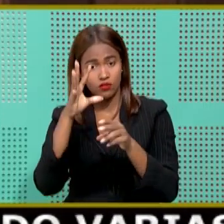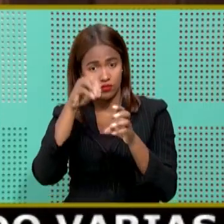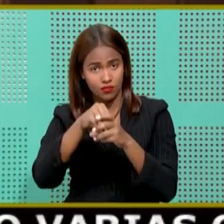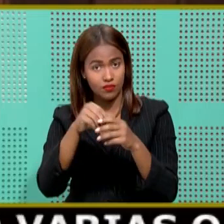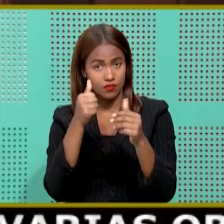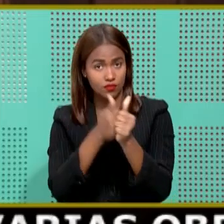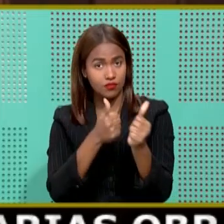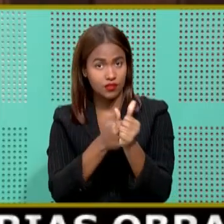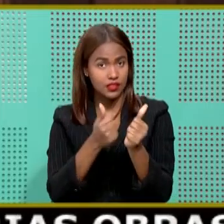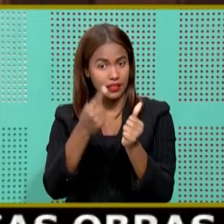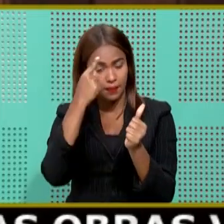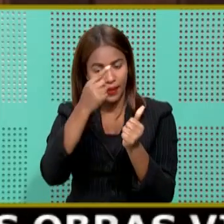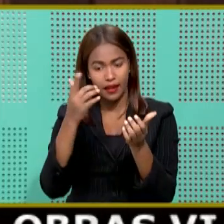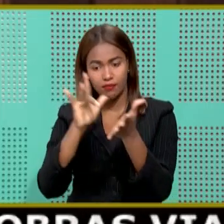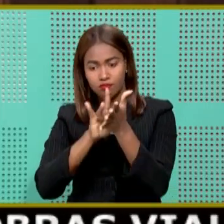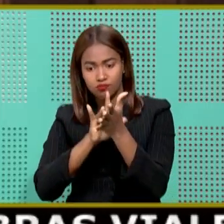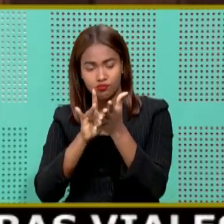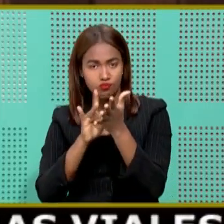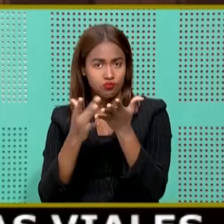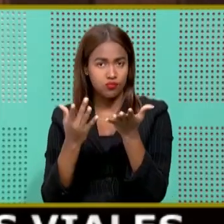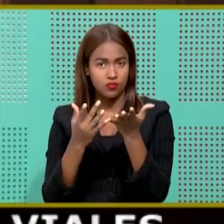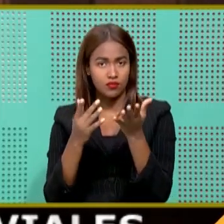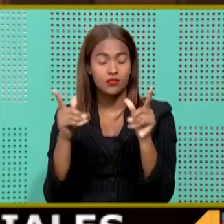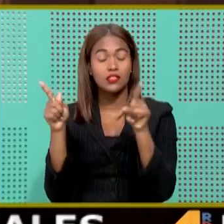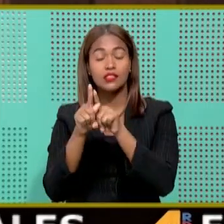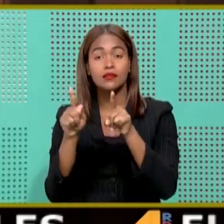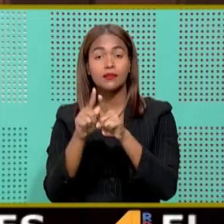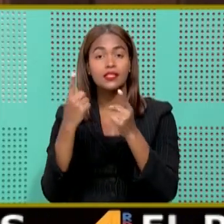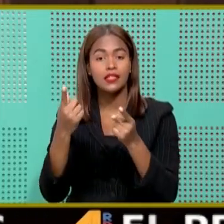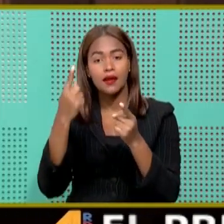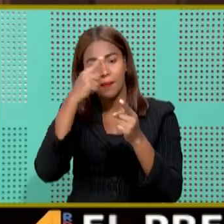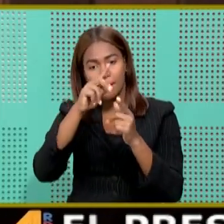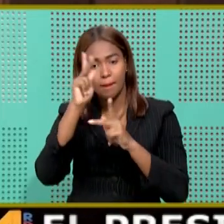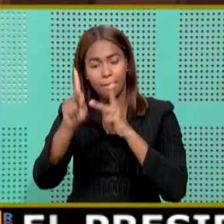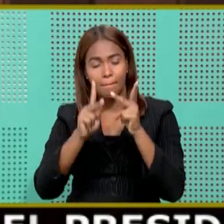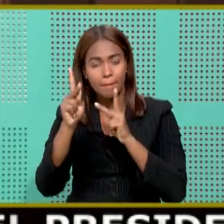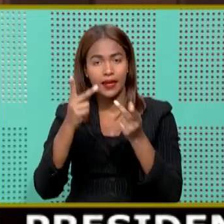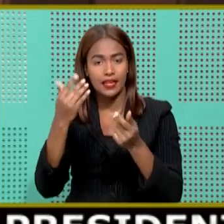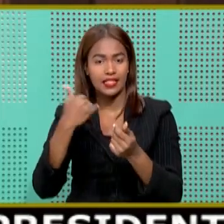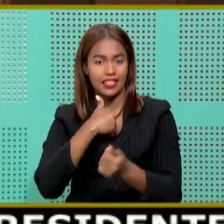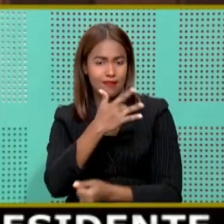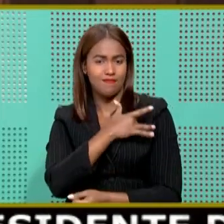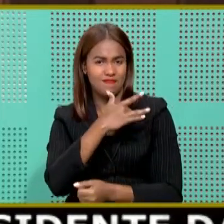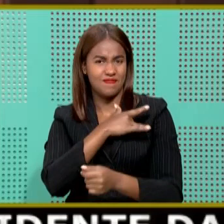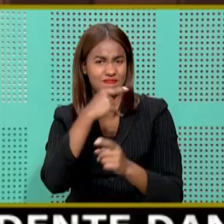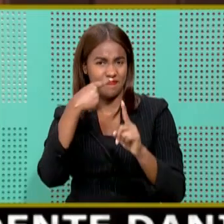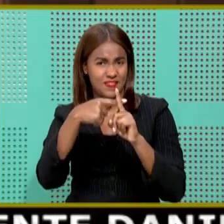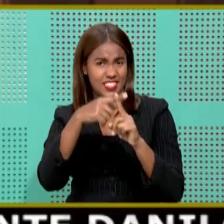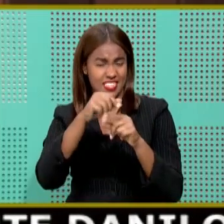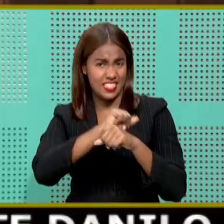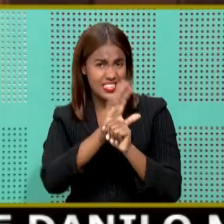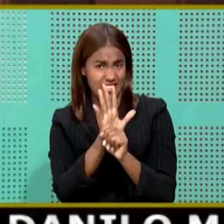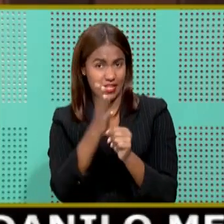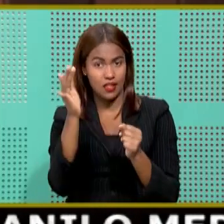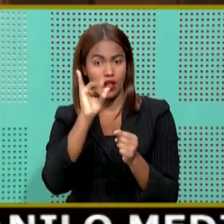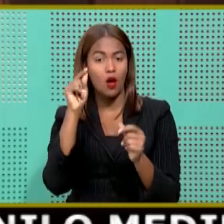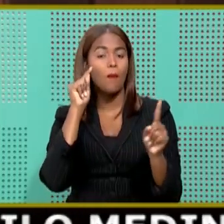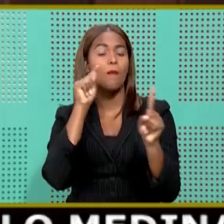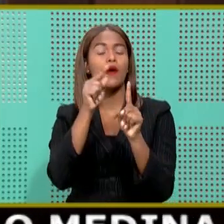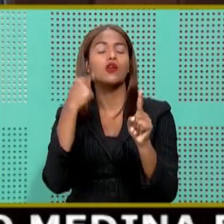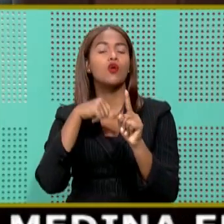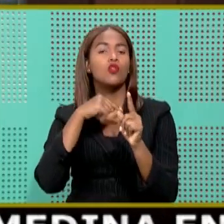herramientas de tratamiento y de diagnóstico con fines de reforzar. Habíamos